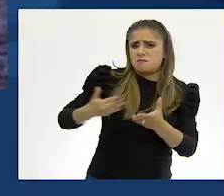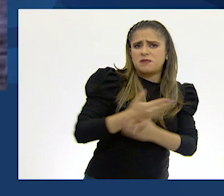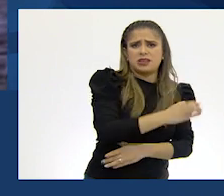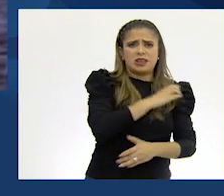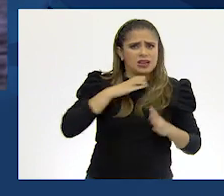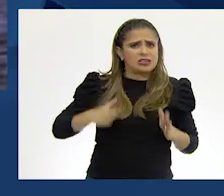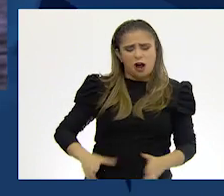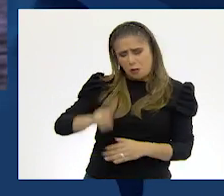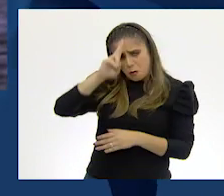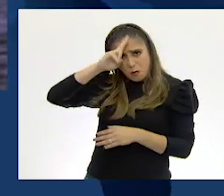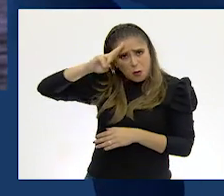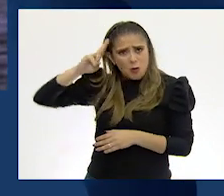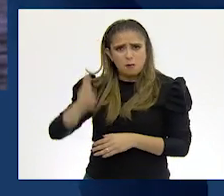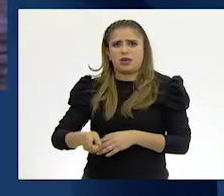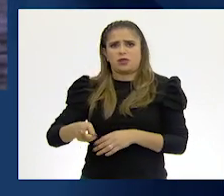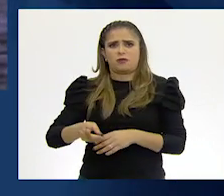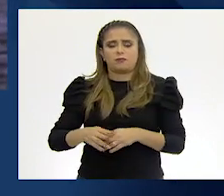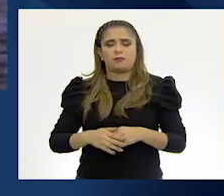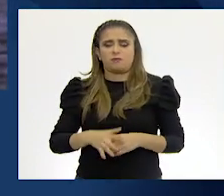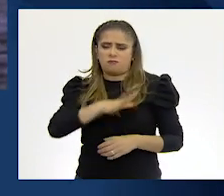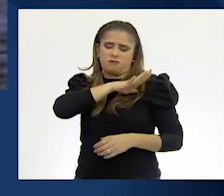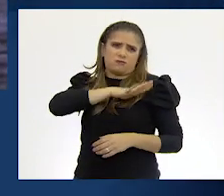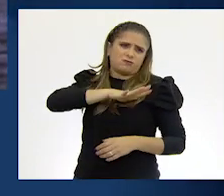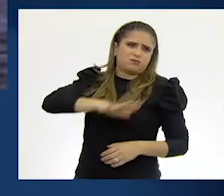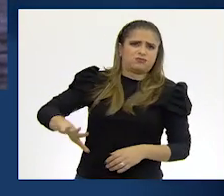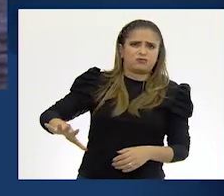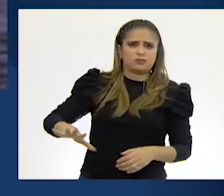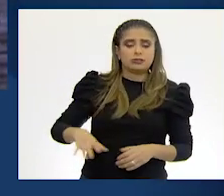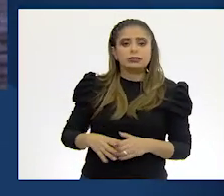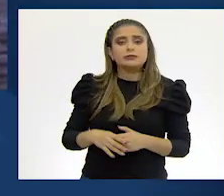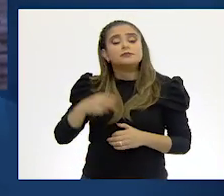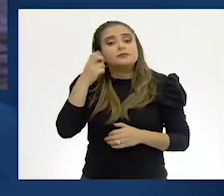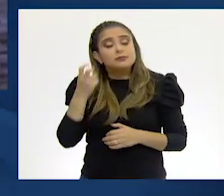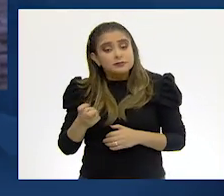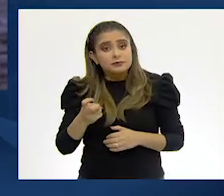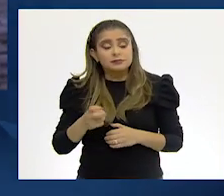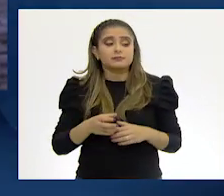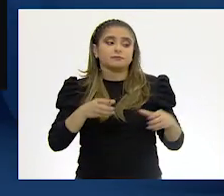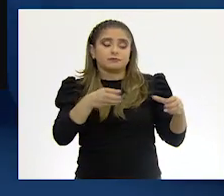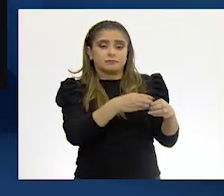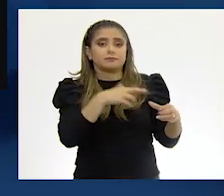Así pues, este rechazo tuvo su fundamento en razones de Estado.